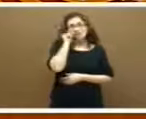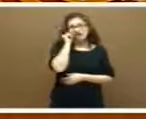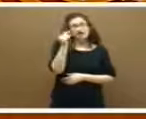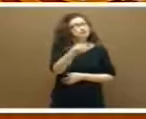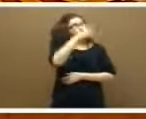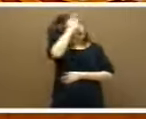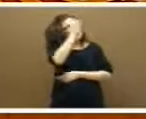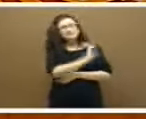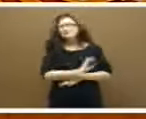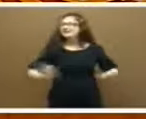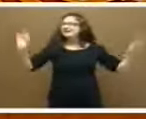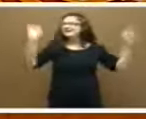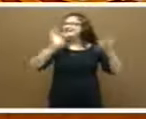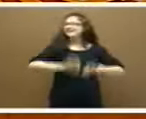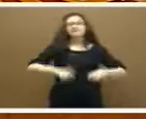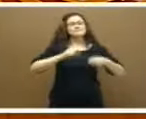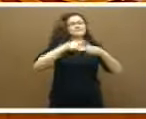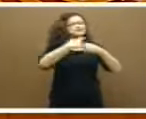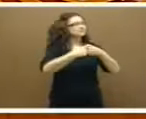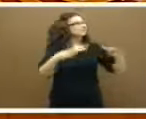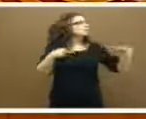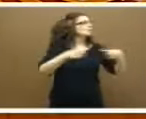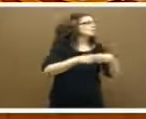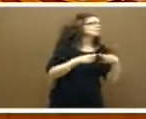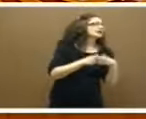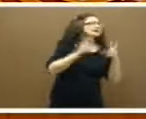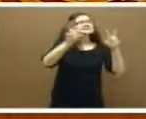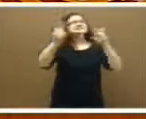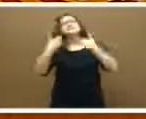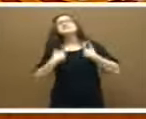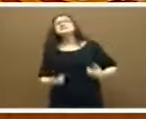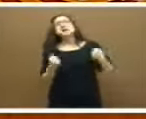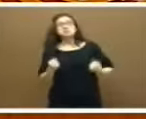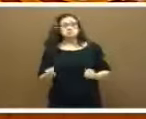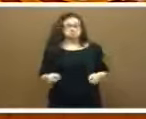le preocupa para nada la participación comunitaria en los temas de salud.